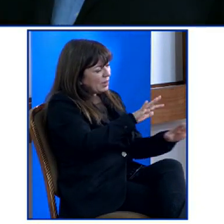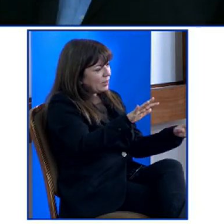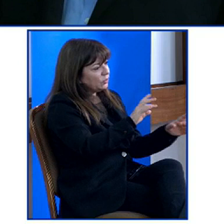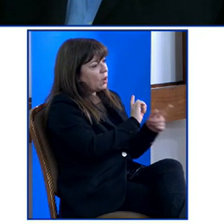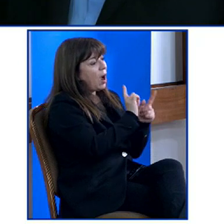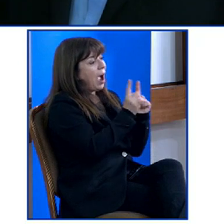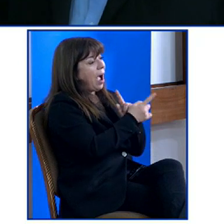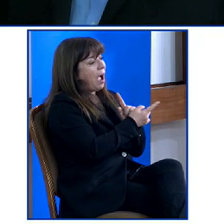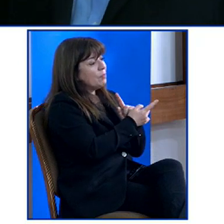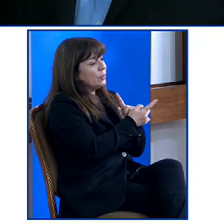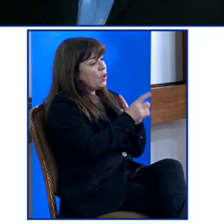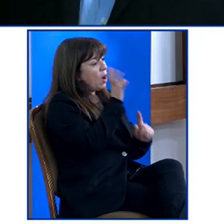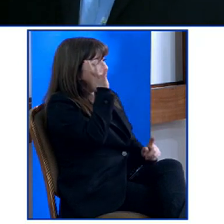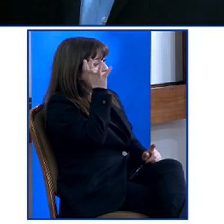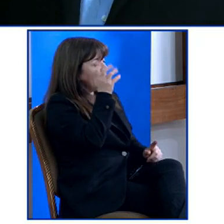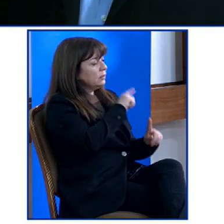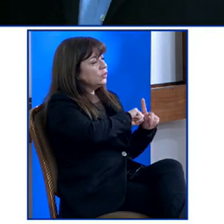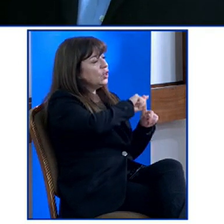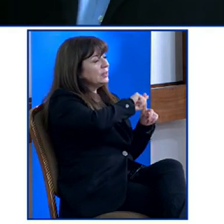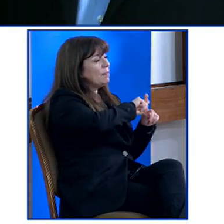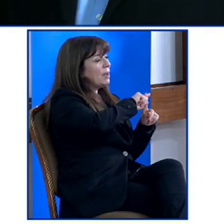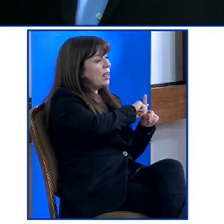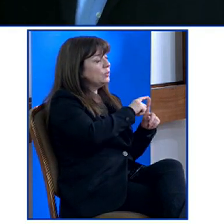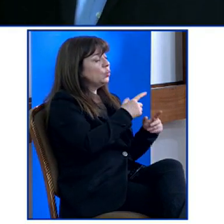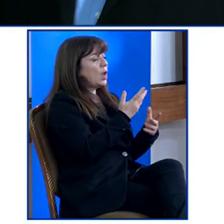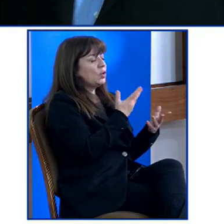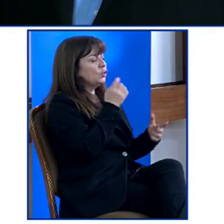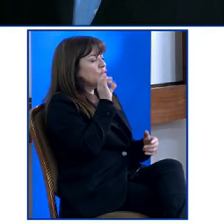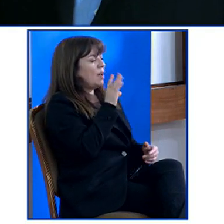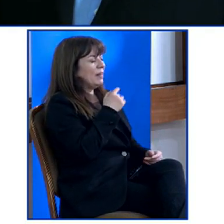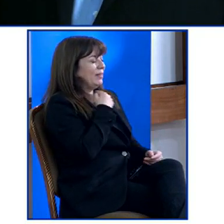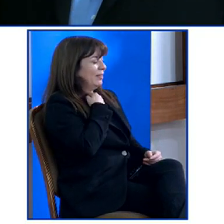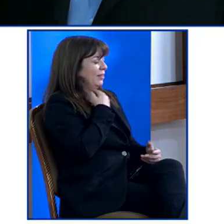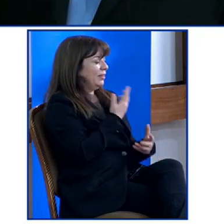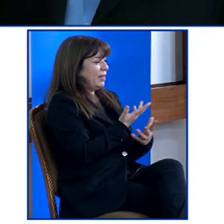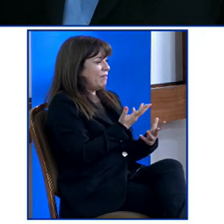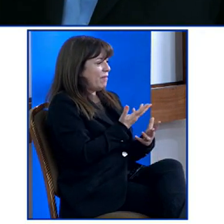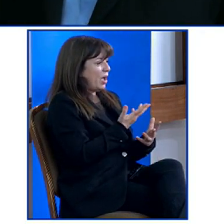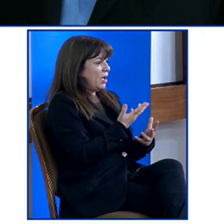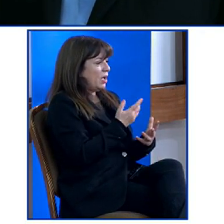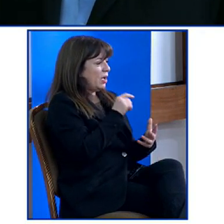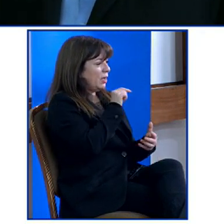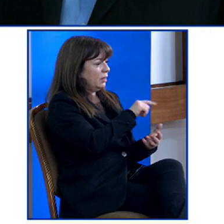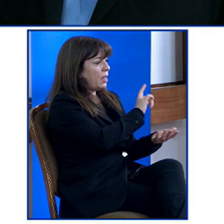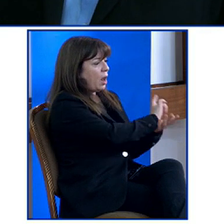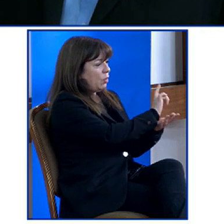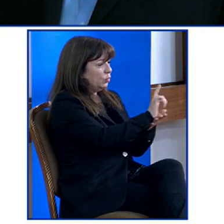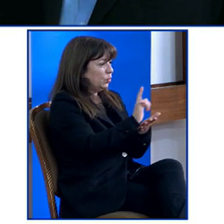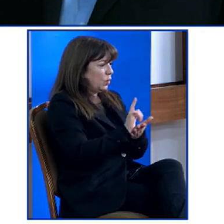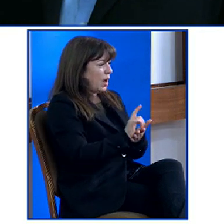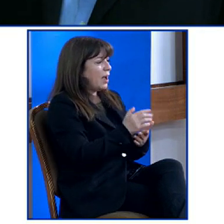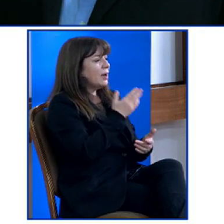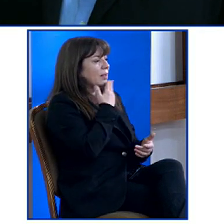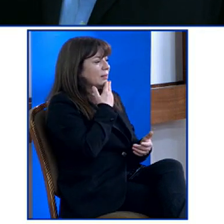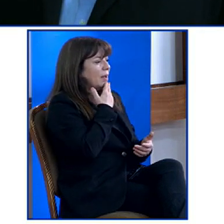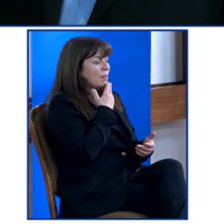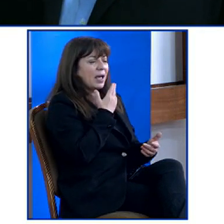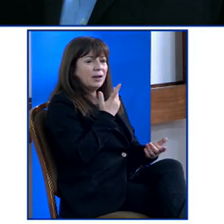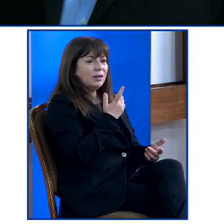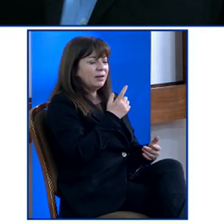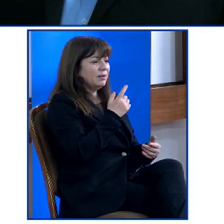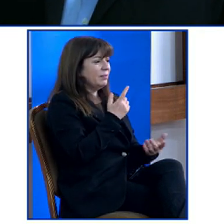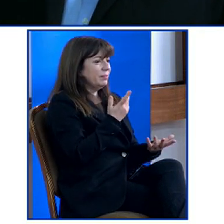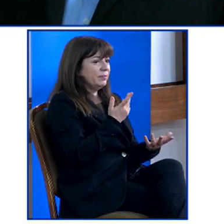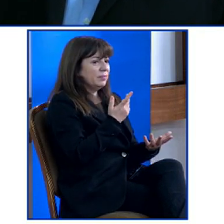cambio climático no solo afecta a la mortalidad, afecta a los ingresos. Si vamos bajando por la